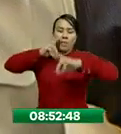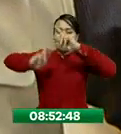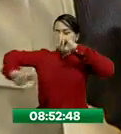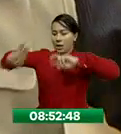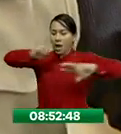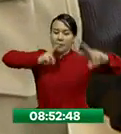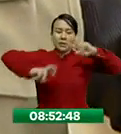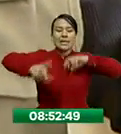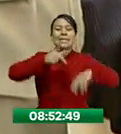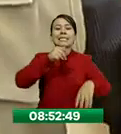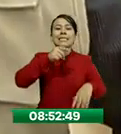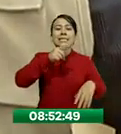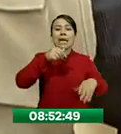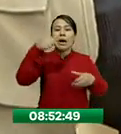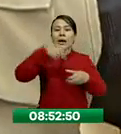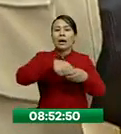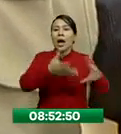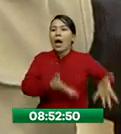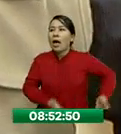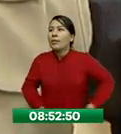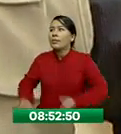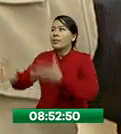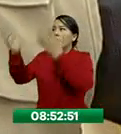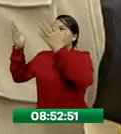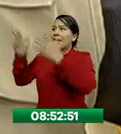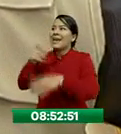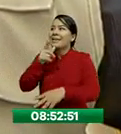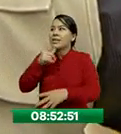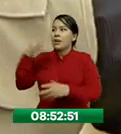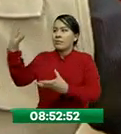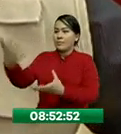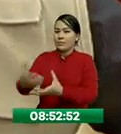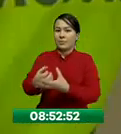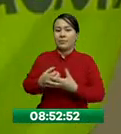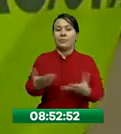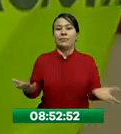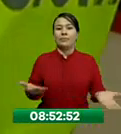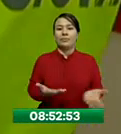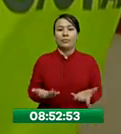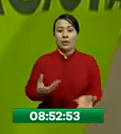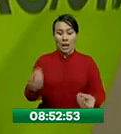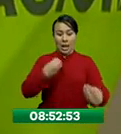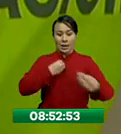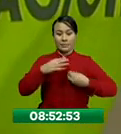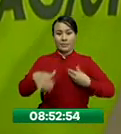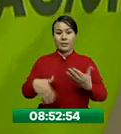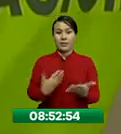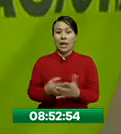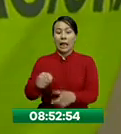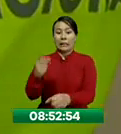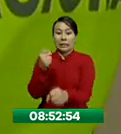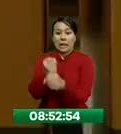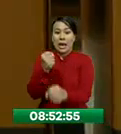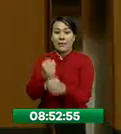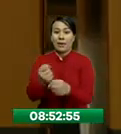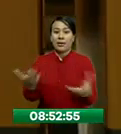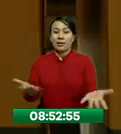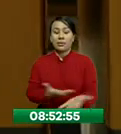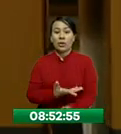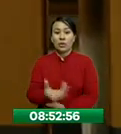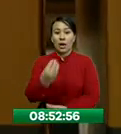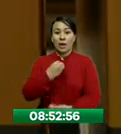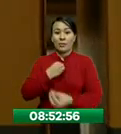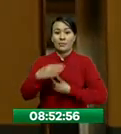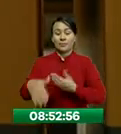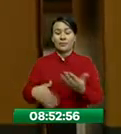quién envió y hacia dónde iba y quién lo iba a recibir. El delito de tráfico internacional de drogas